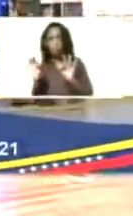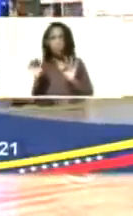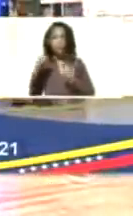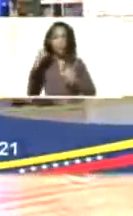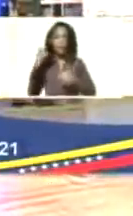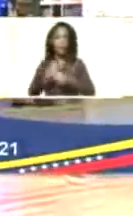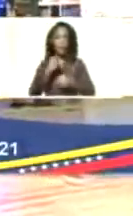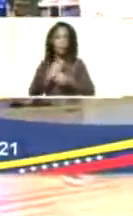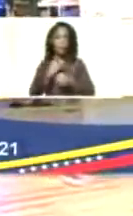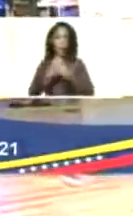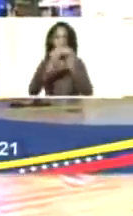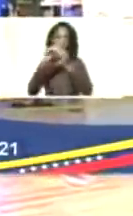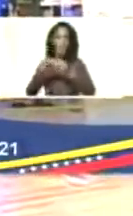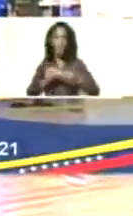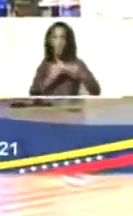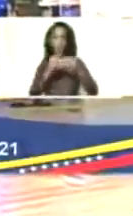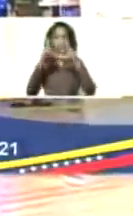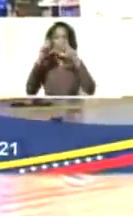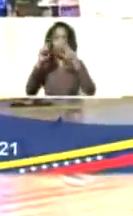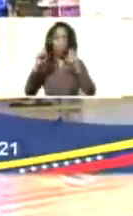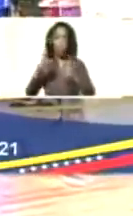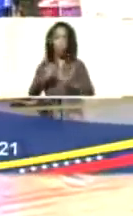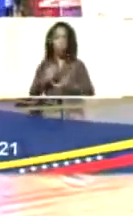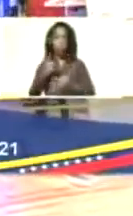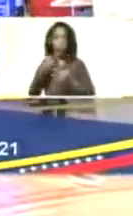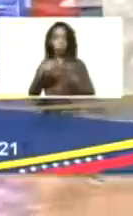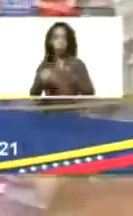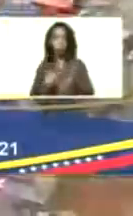de arreglos fotovoltaicos.